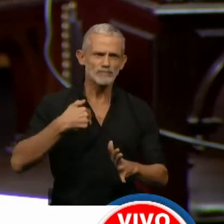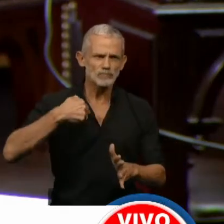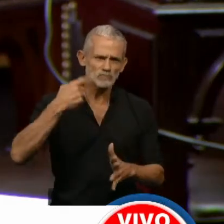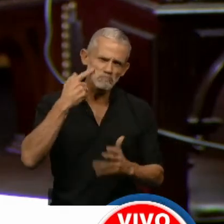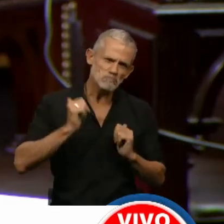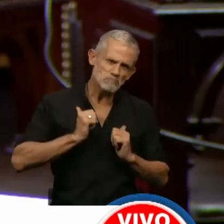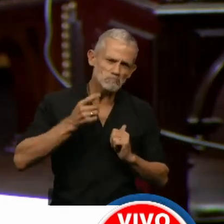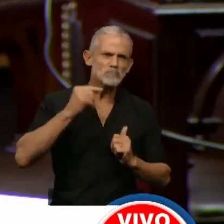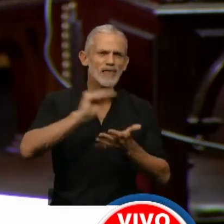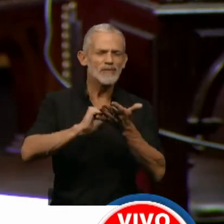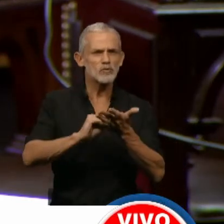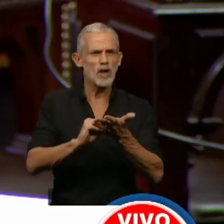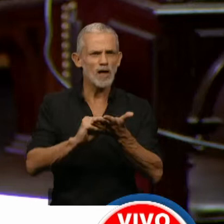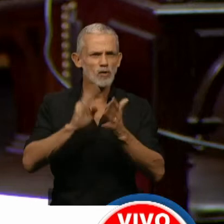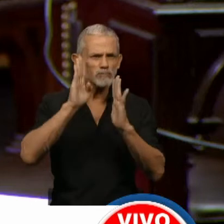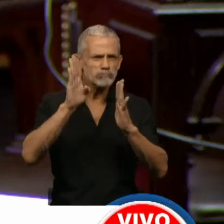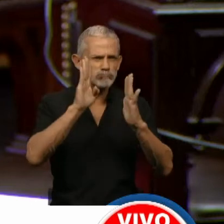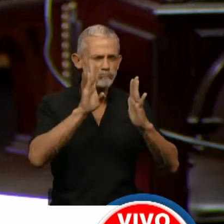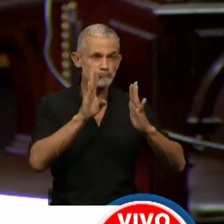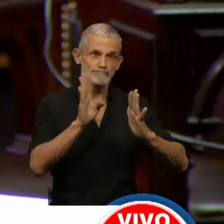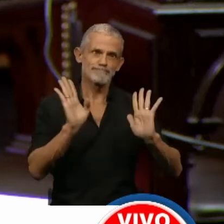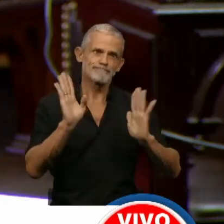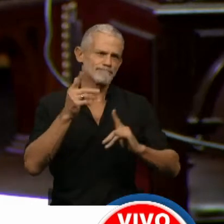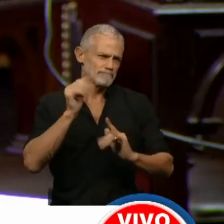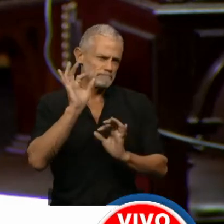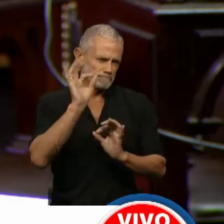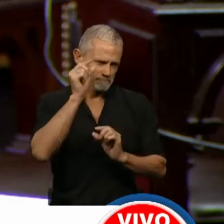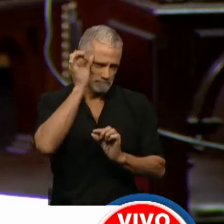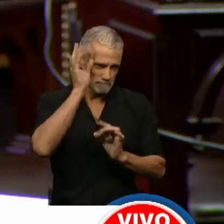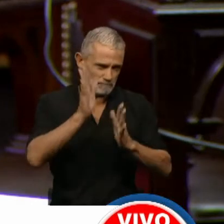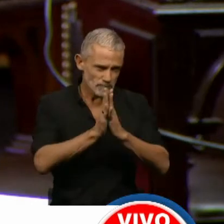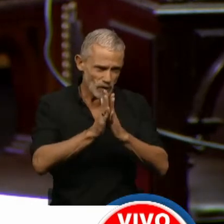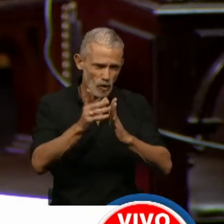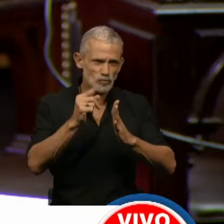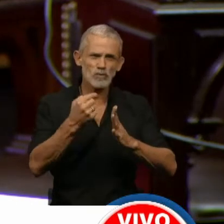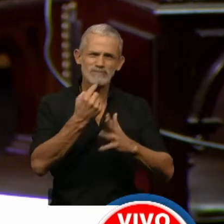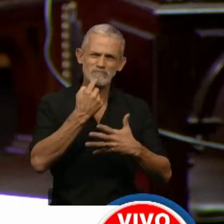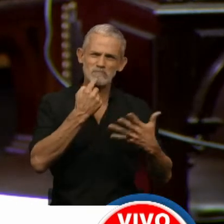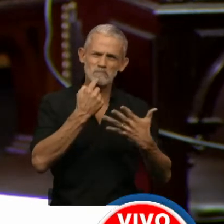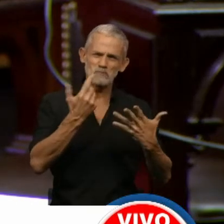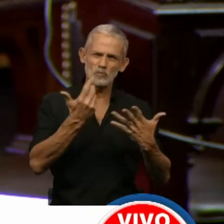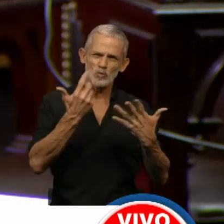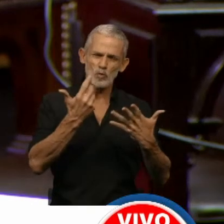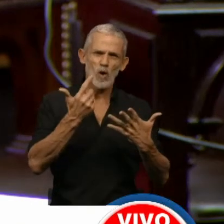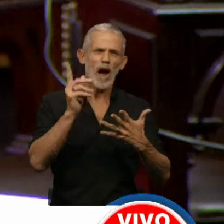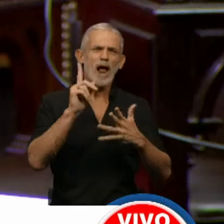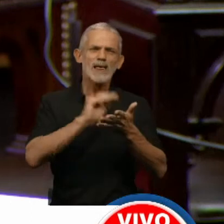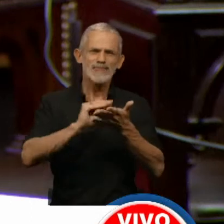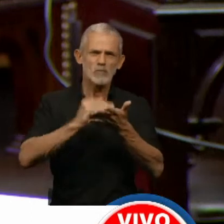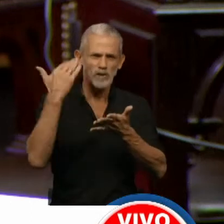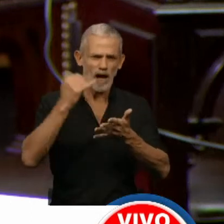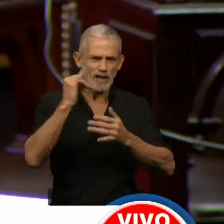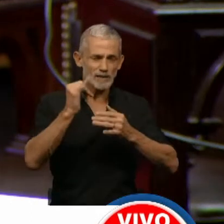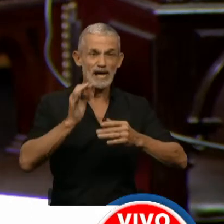escuchaba recién, y me tomo el atrevimiento y la digresión de realmente dudar de algunas expresiones de algún legislador,